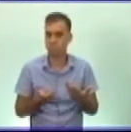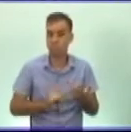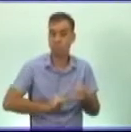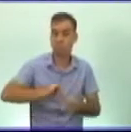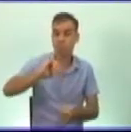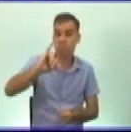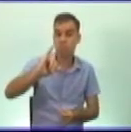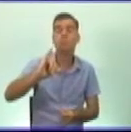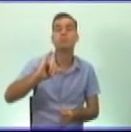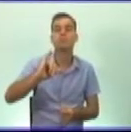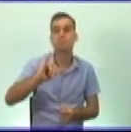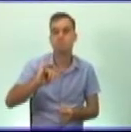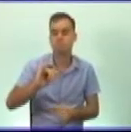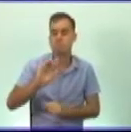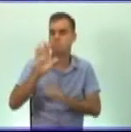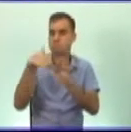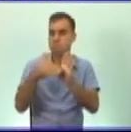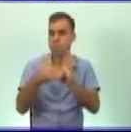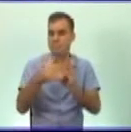a